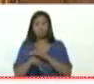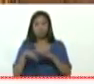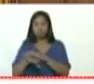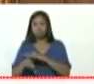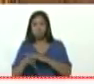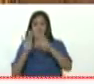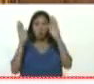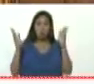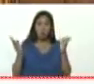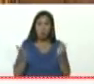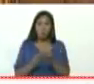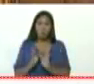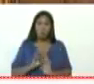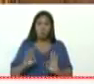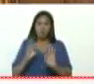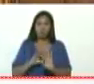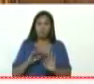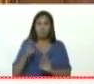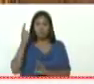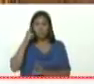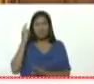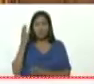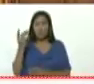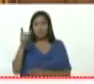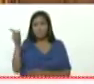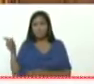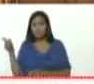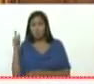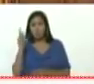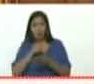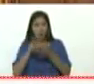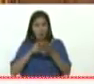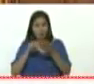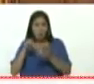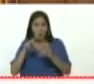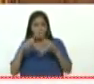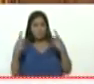mundo. ¿Ustedes saben cuántas personas leen el periódico hoy?